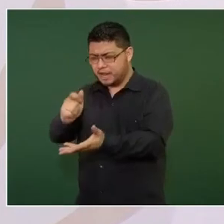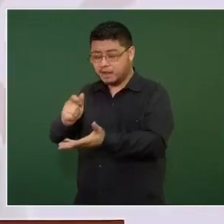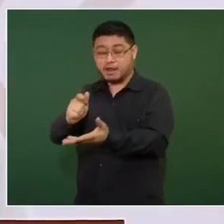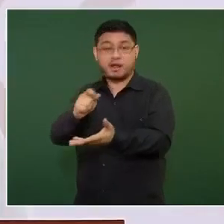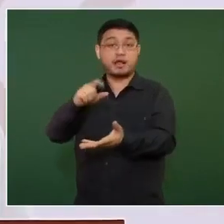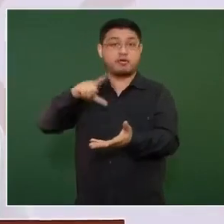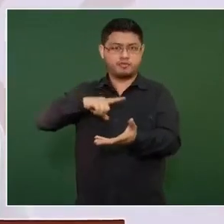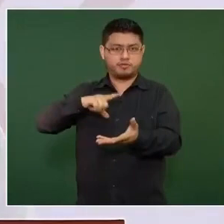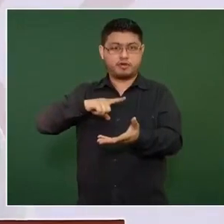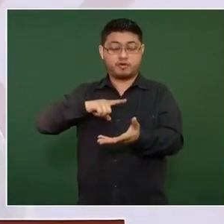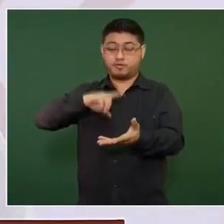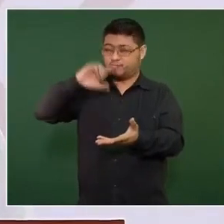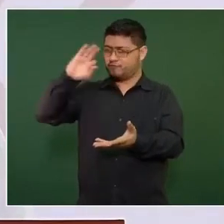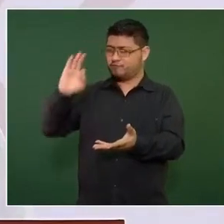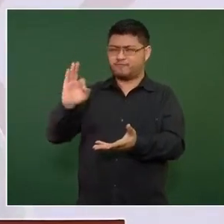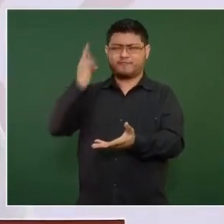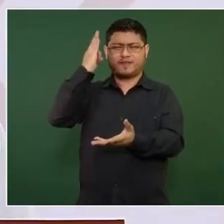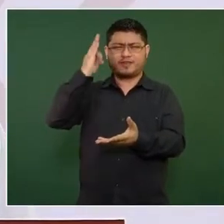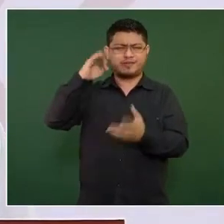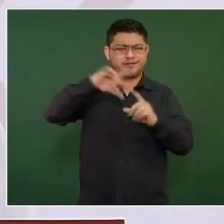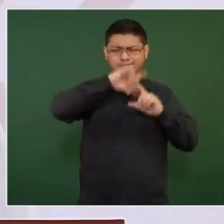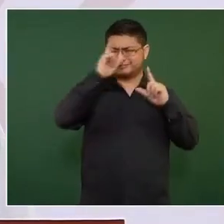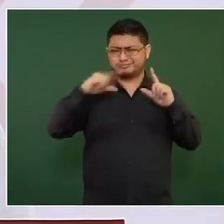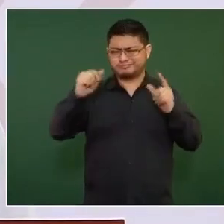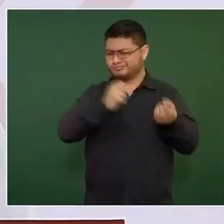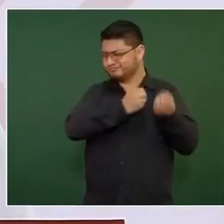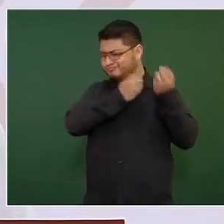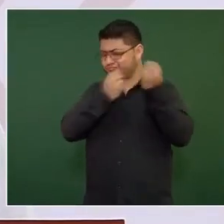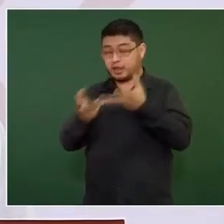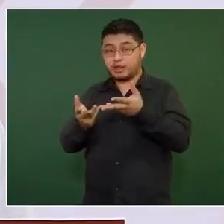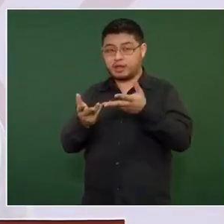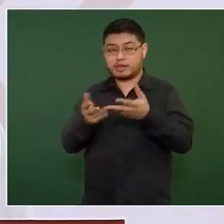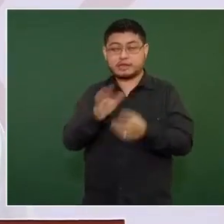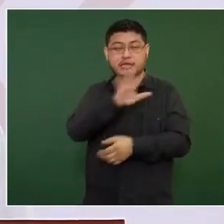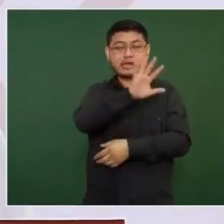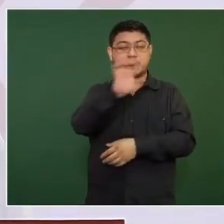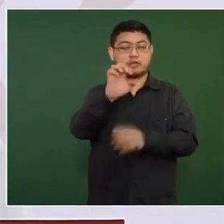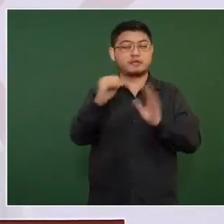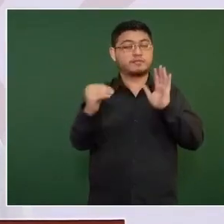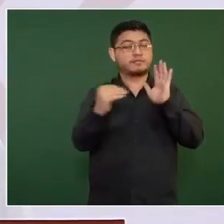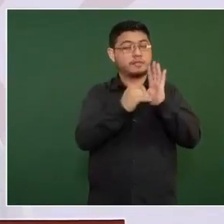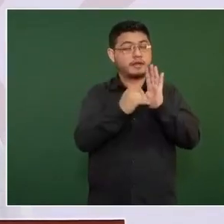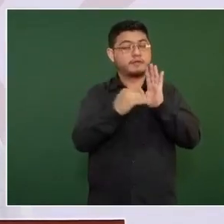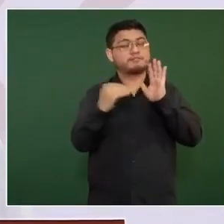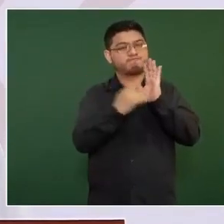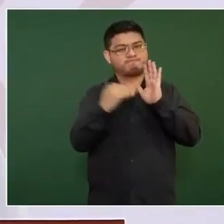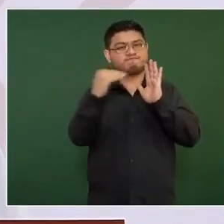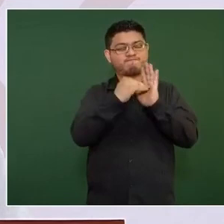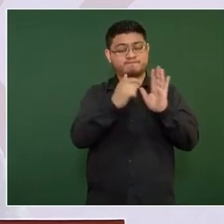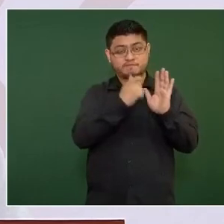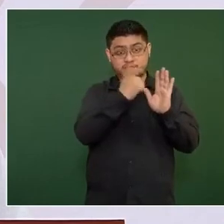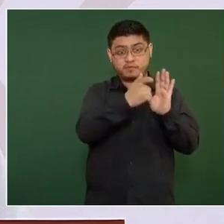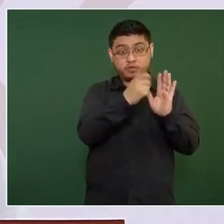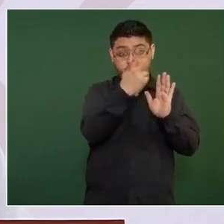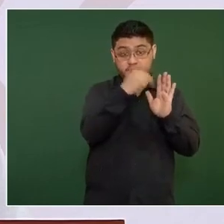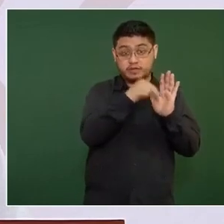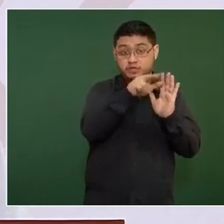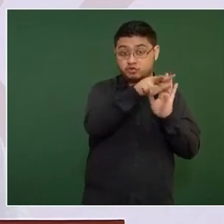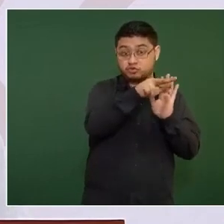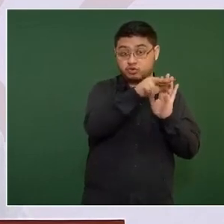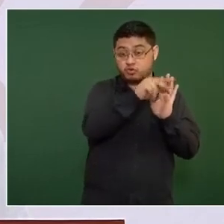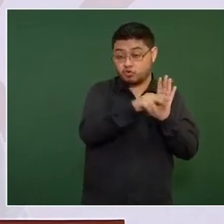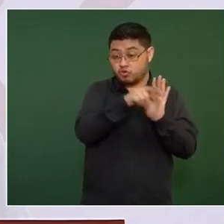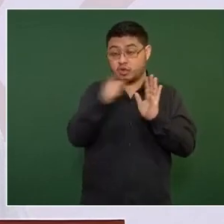inversión pública nacional que pasó de 500 mil millones de pesos en 2018